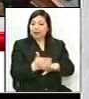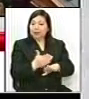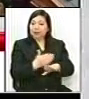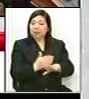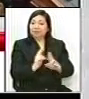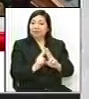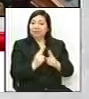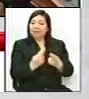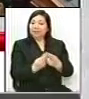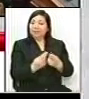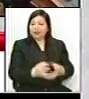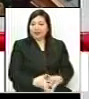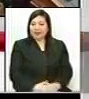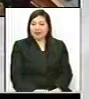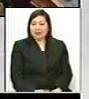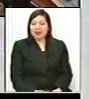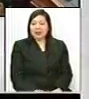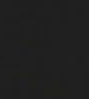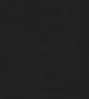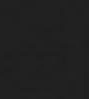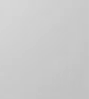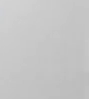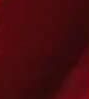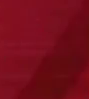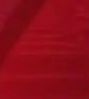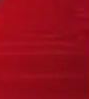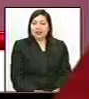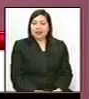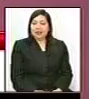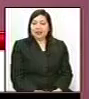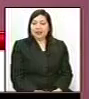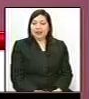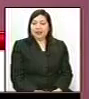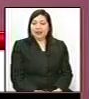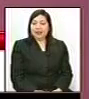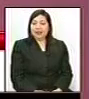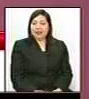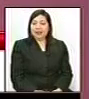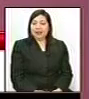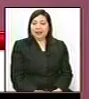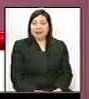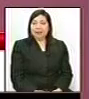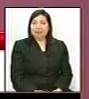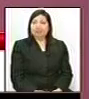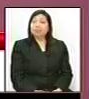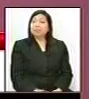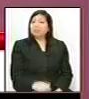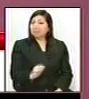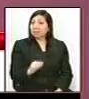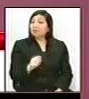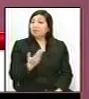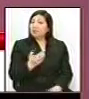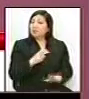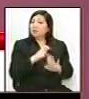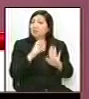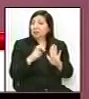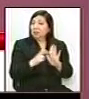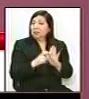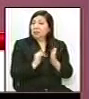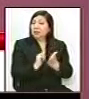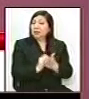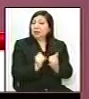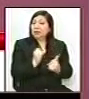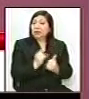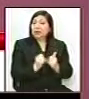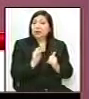de esta reunión. Irregular, podemos llamar así, porque hay proyectos que han sido cerrados y desde el